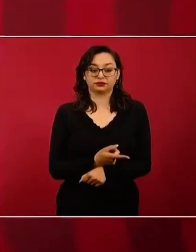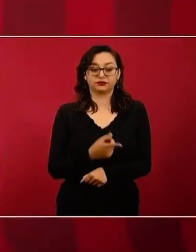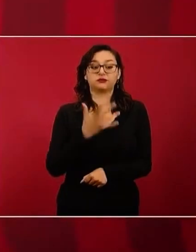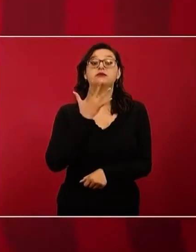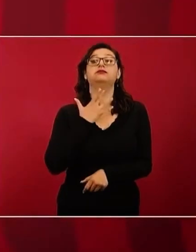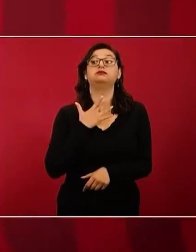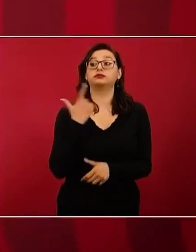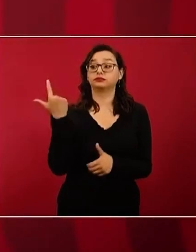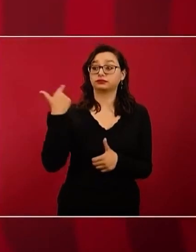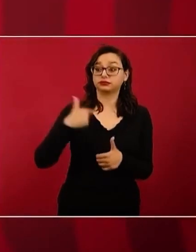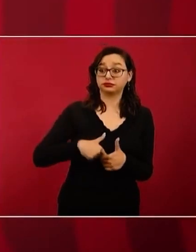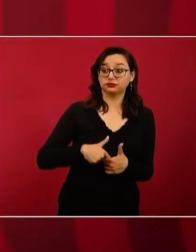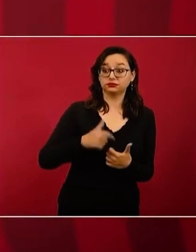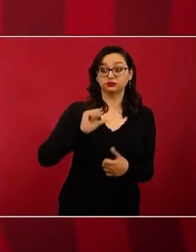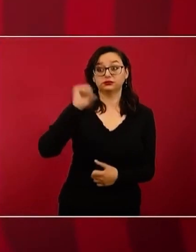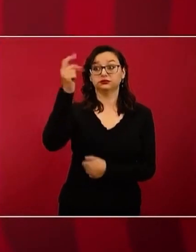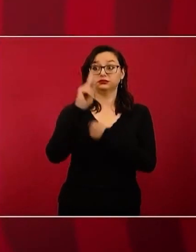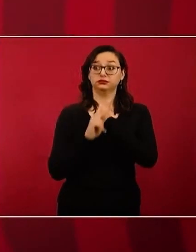gasolina,